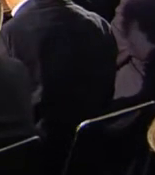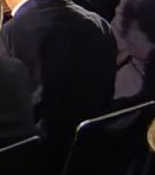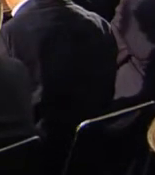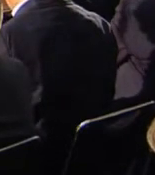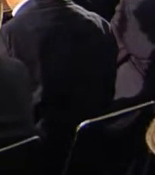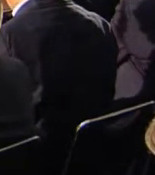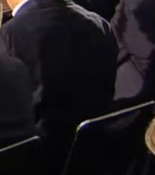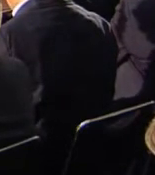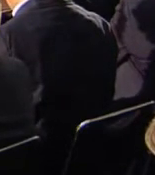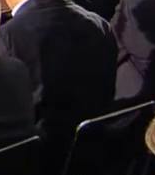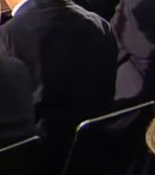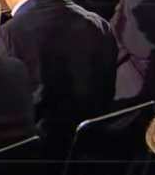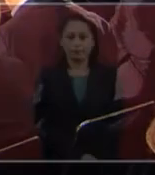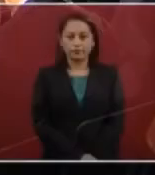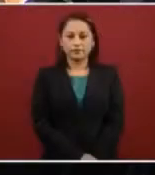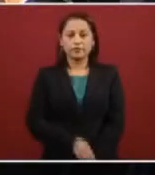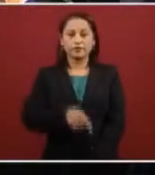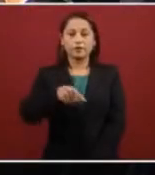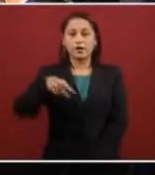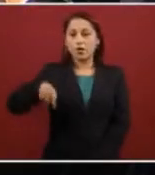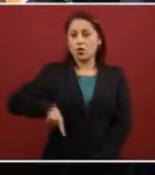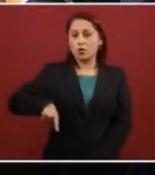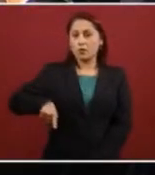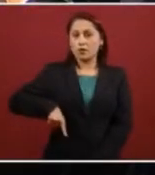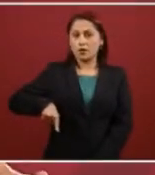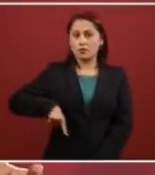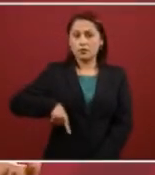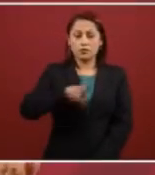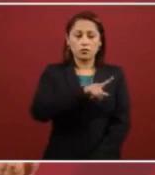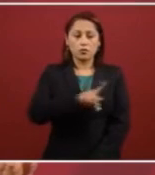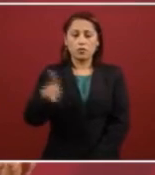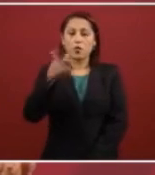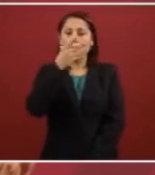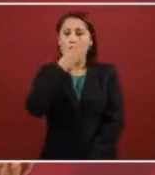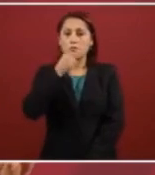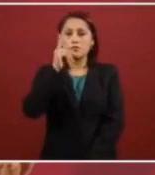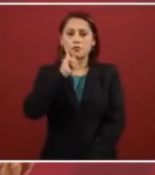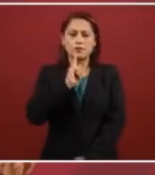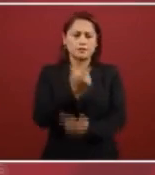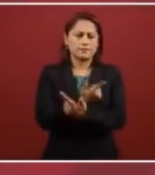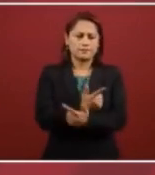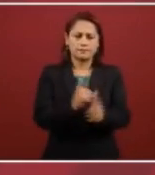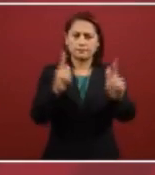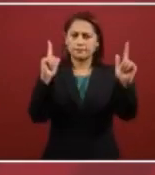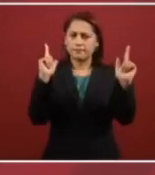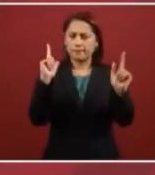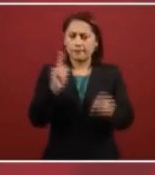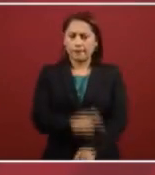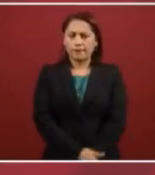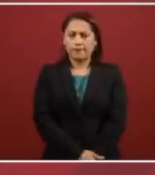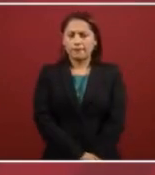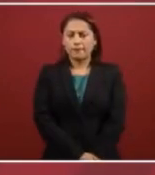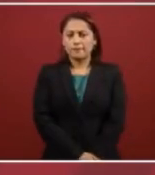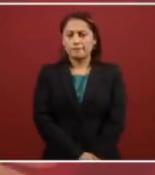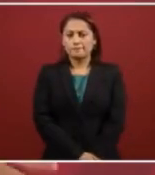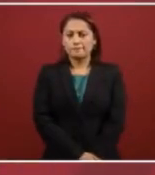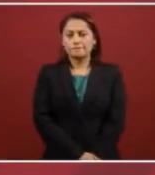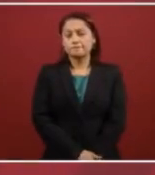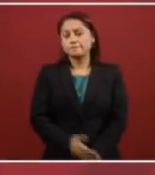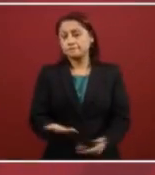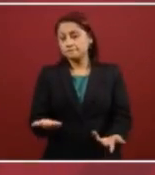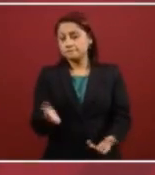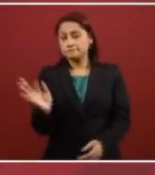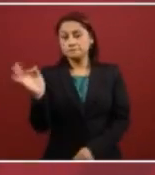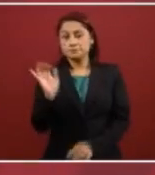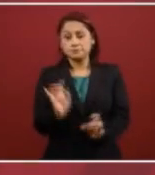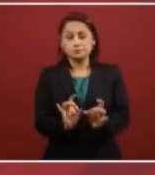Este es un gobierno de mujeres y de hombres libres. It's a government of free men and women. Entonces, so therefore, de repente alguien